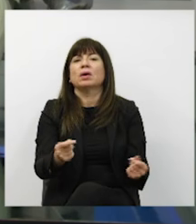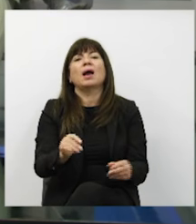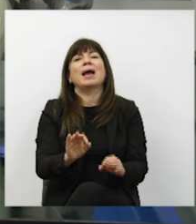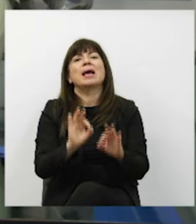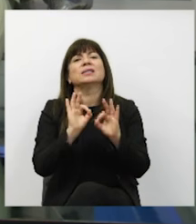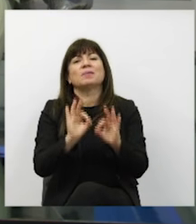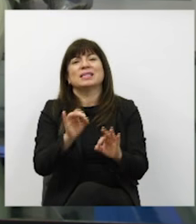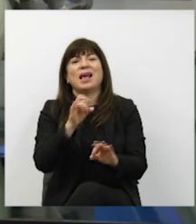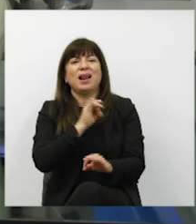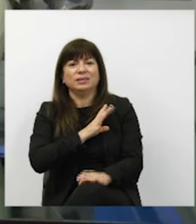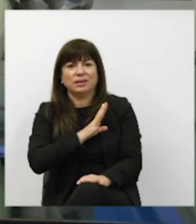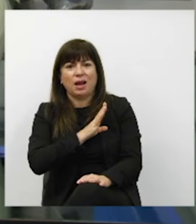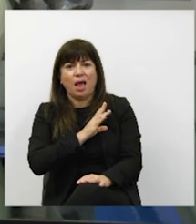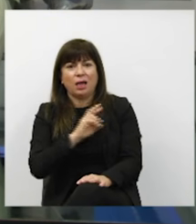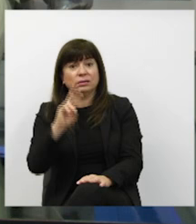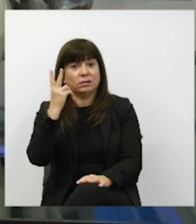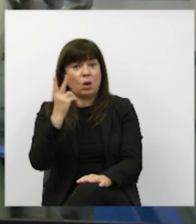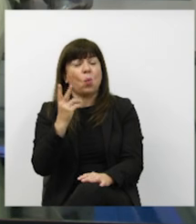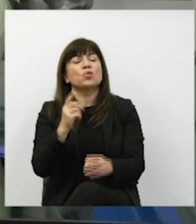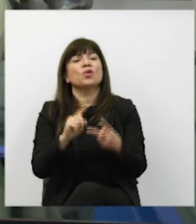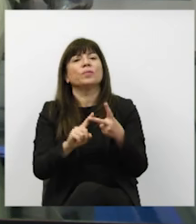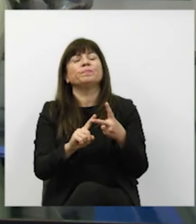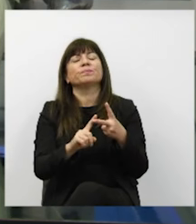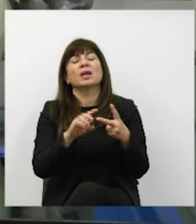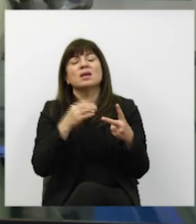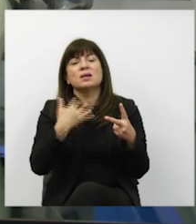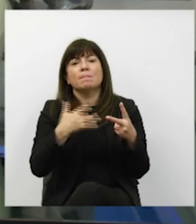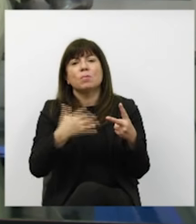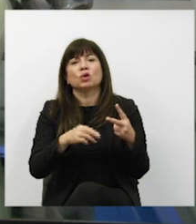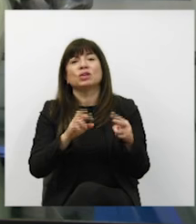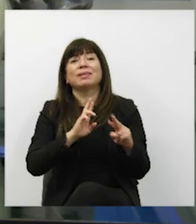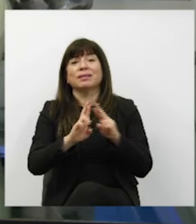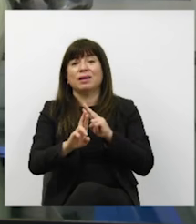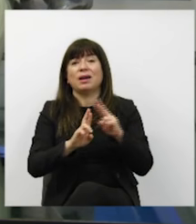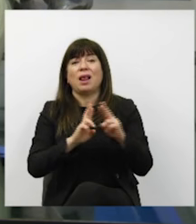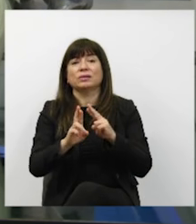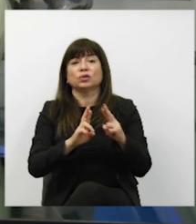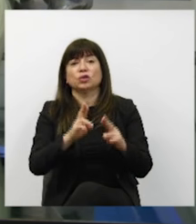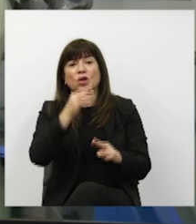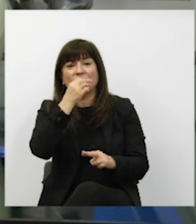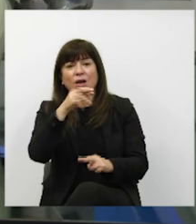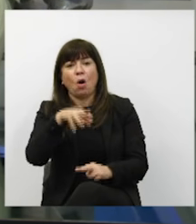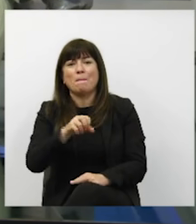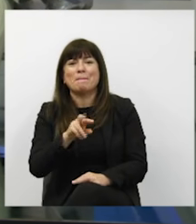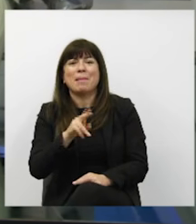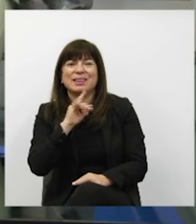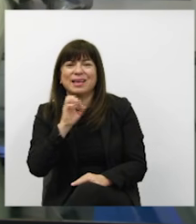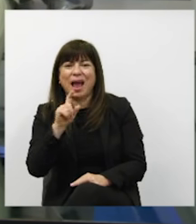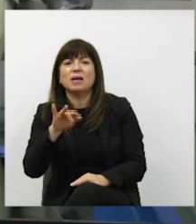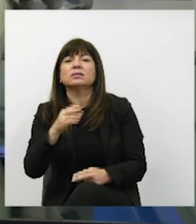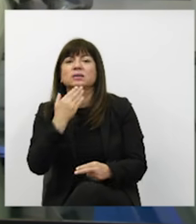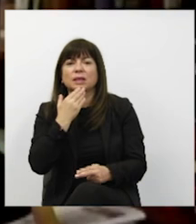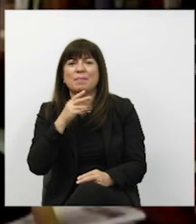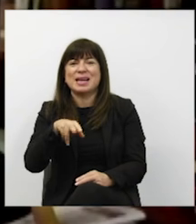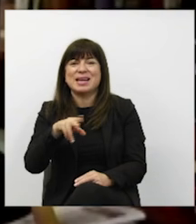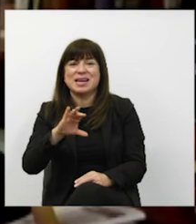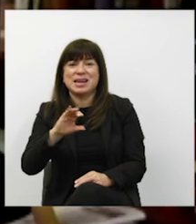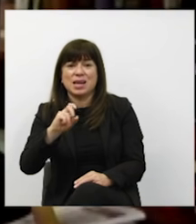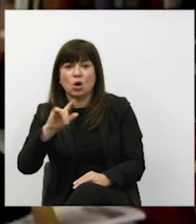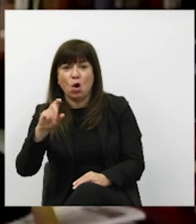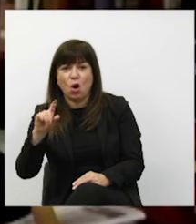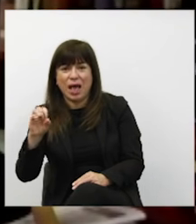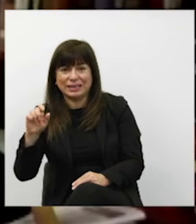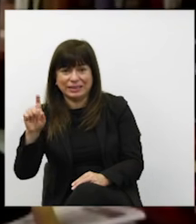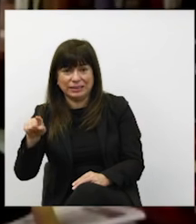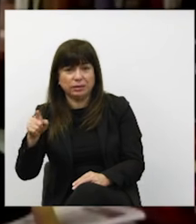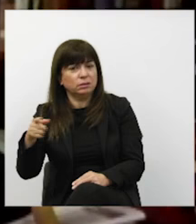Chile. Segunda cosa que creo que es importante señalar y que tiene relación tanto a lo que dijo Matías como a lo que dijo Nicolás, pero